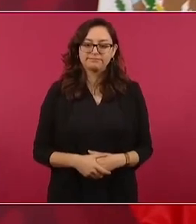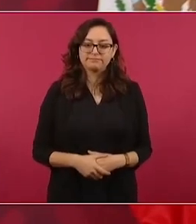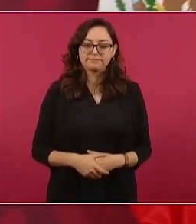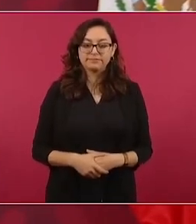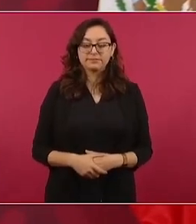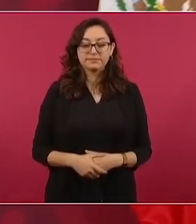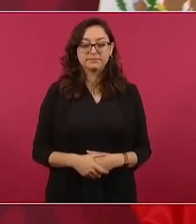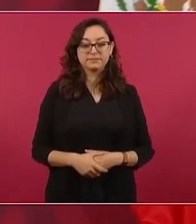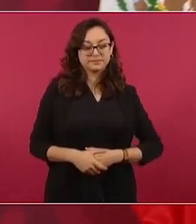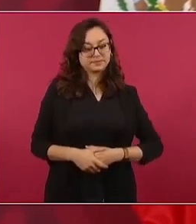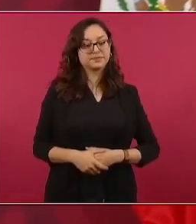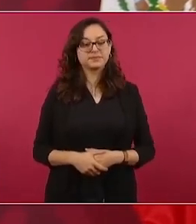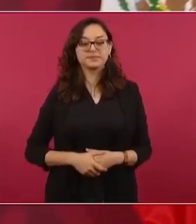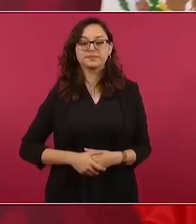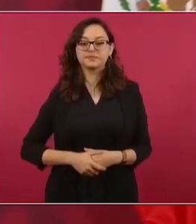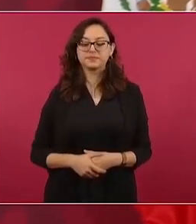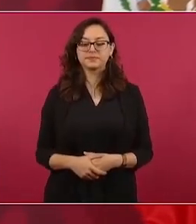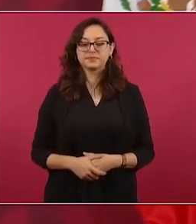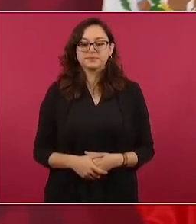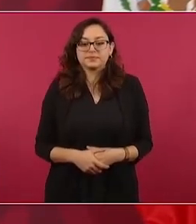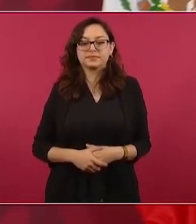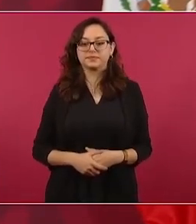están